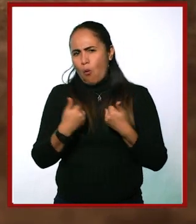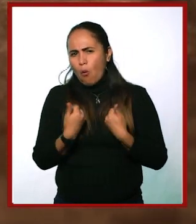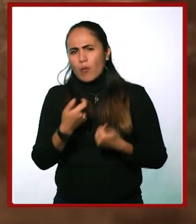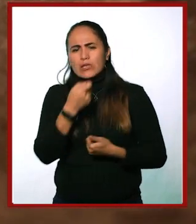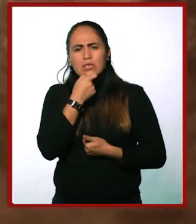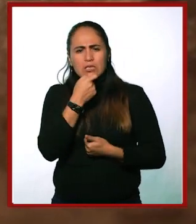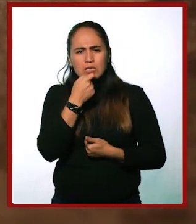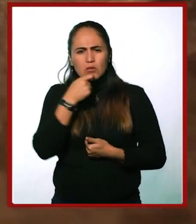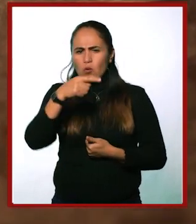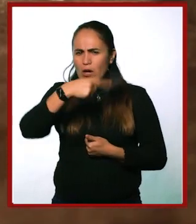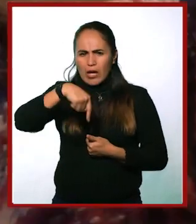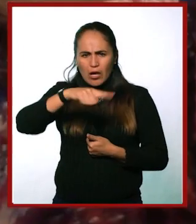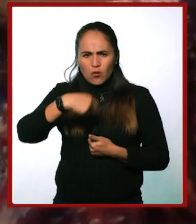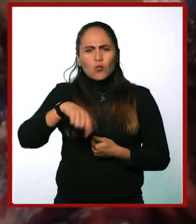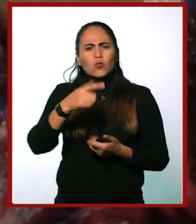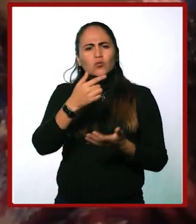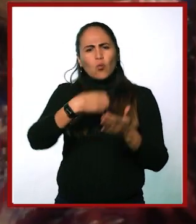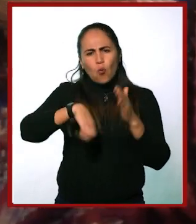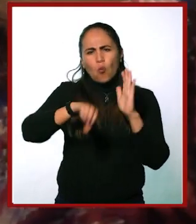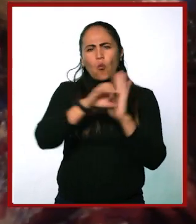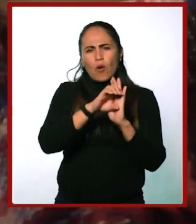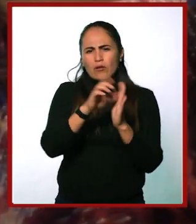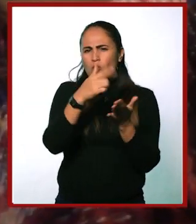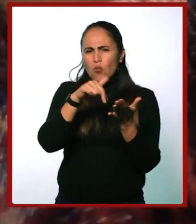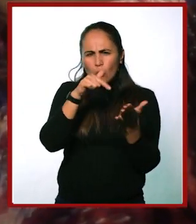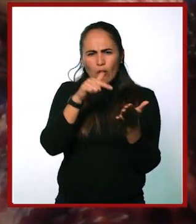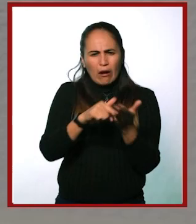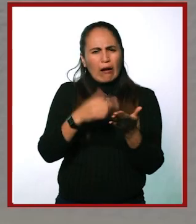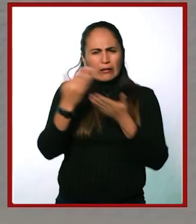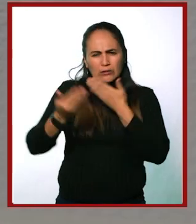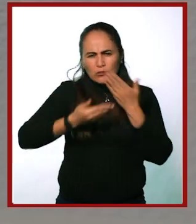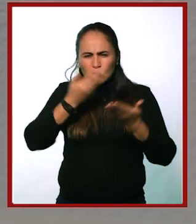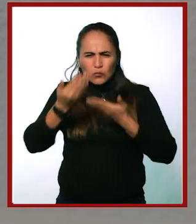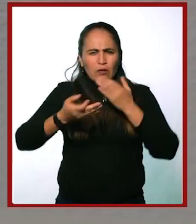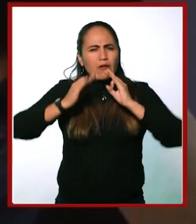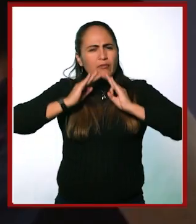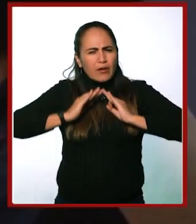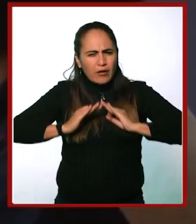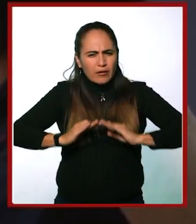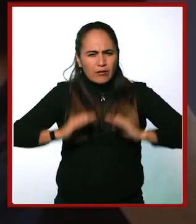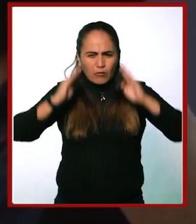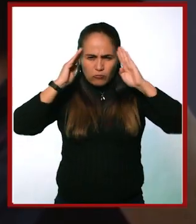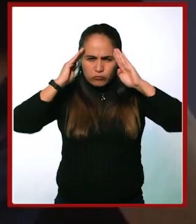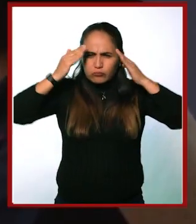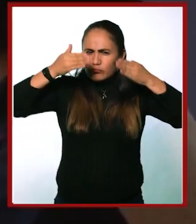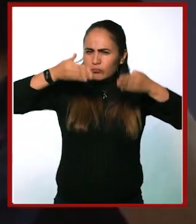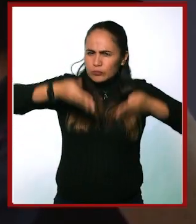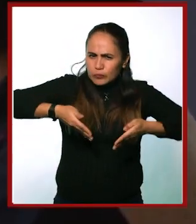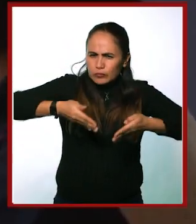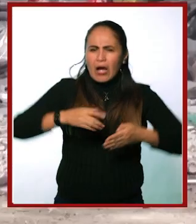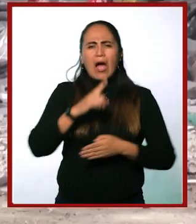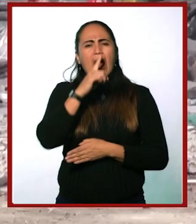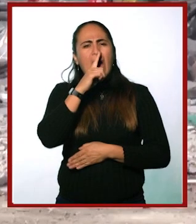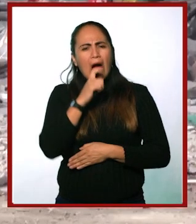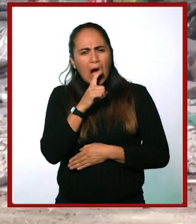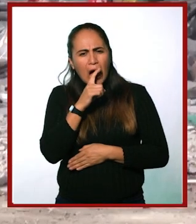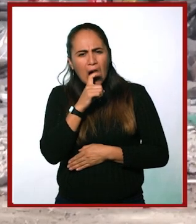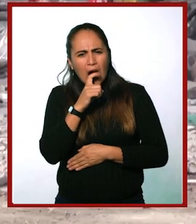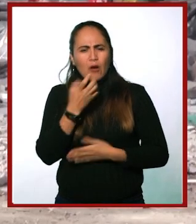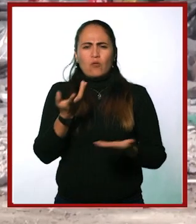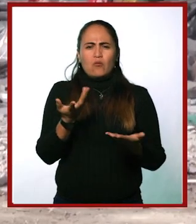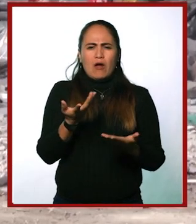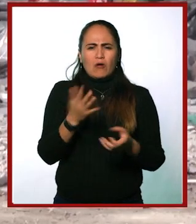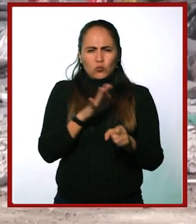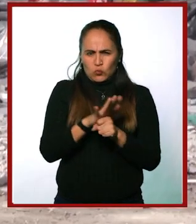el niño, el adolescente tenga un lugar para estudiar con tranquilidad, ¿no es cierto?, para concentrarse, que tenga agua, que